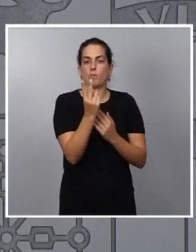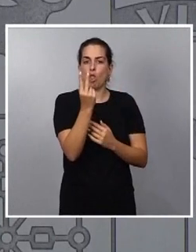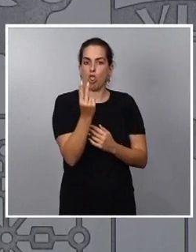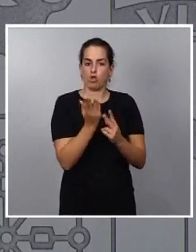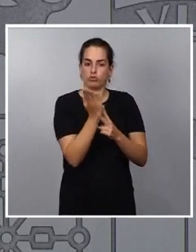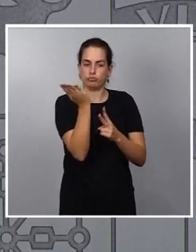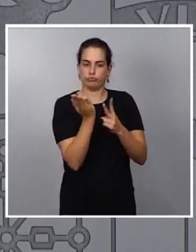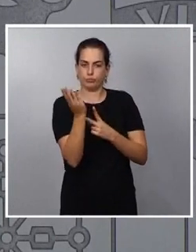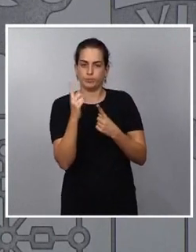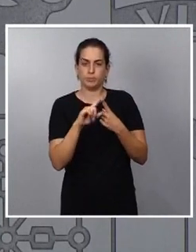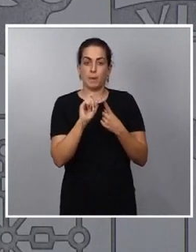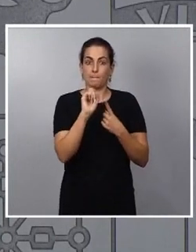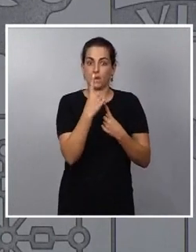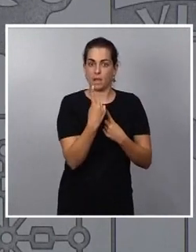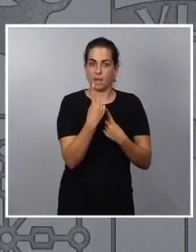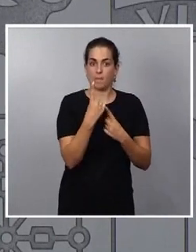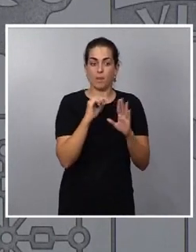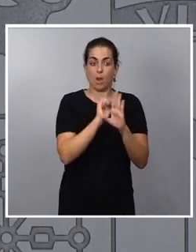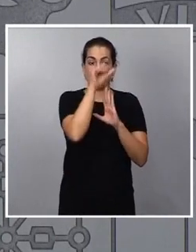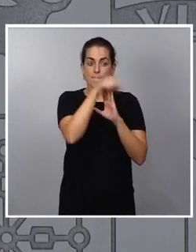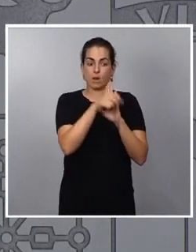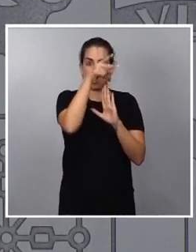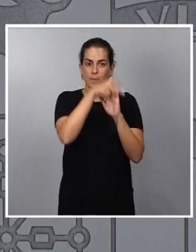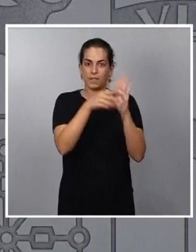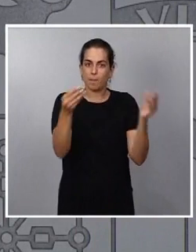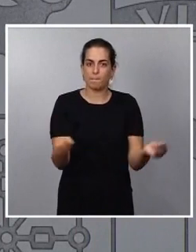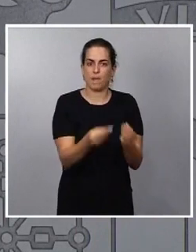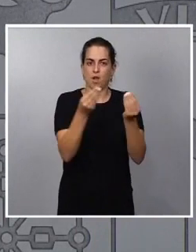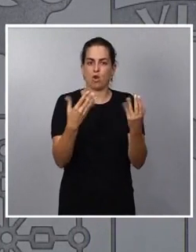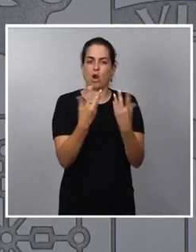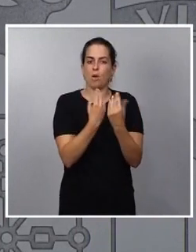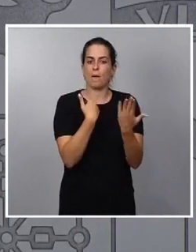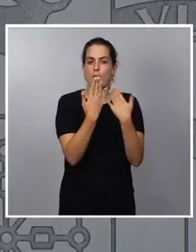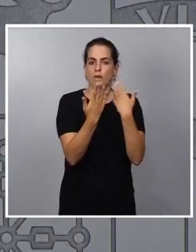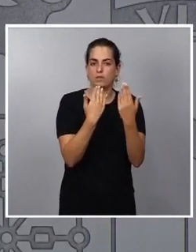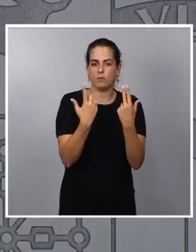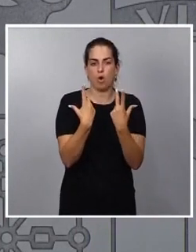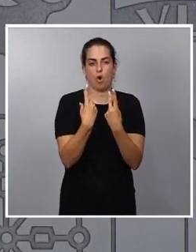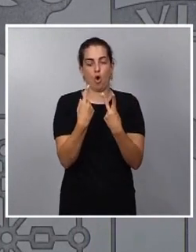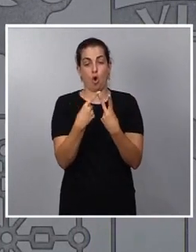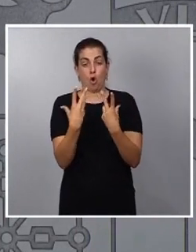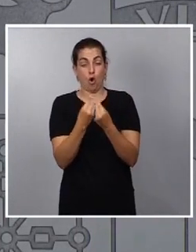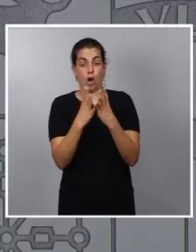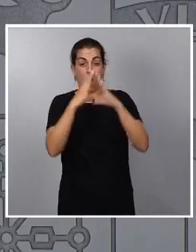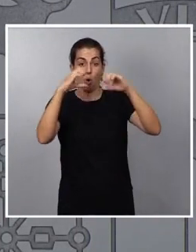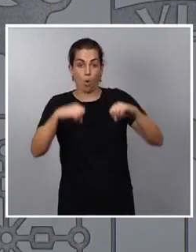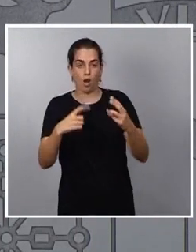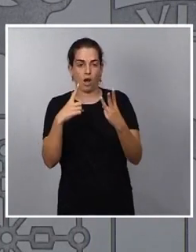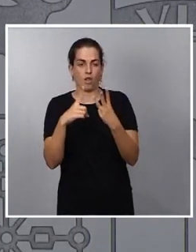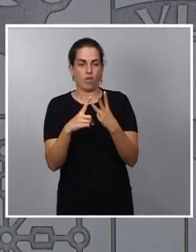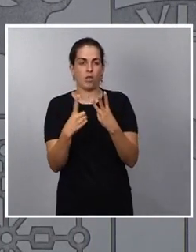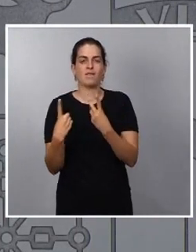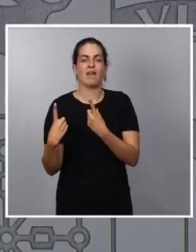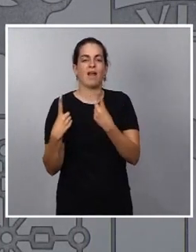una expresión que se utiliza para referirse a las medidas que vienen exigiendo los independentistas catalanes de reformar el código penal y favorecer así